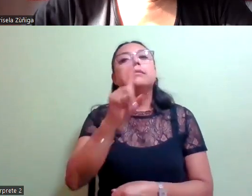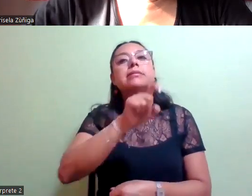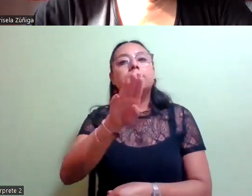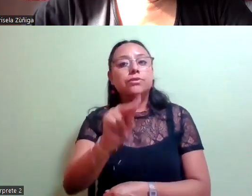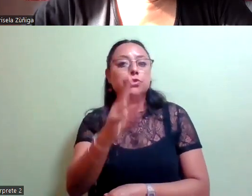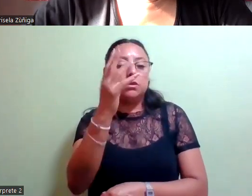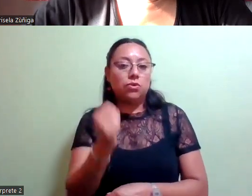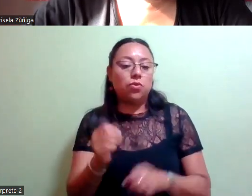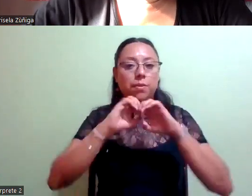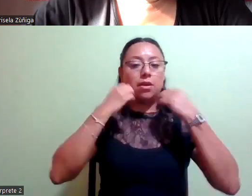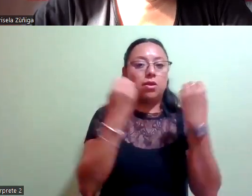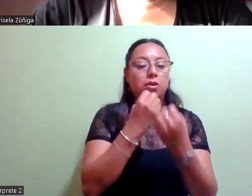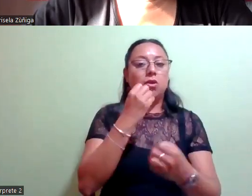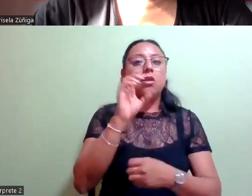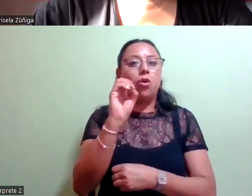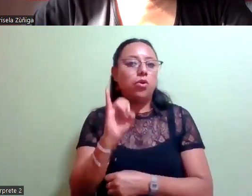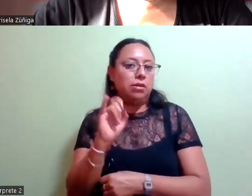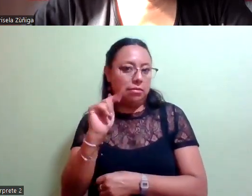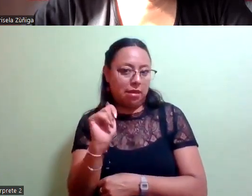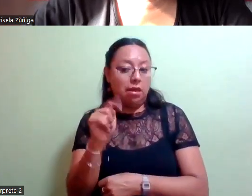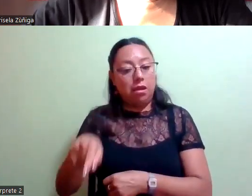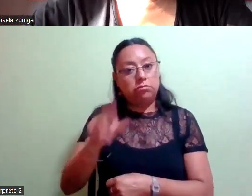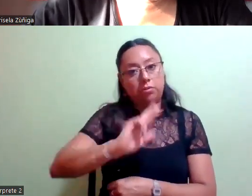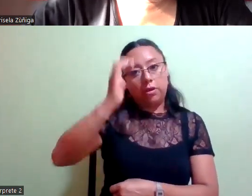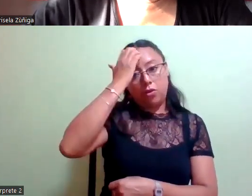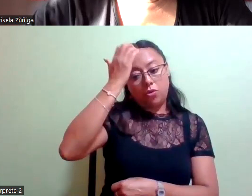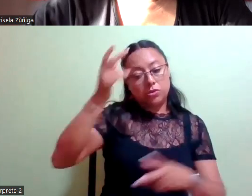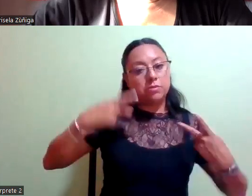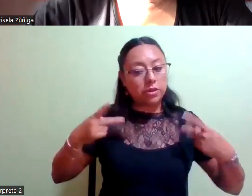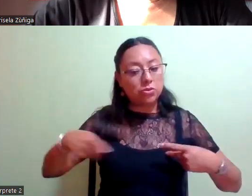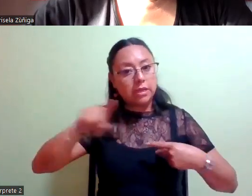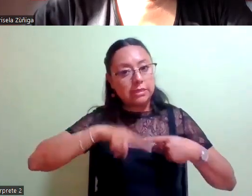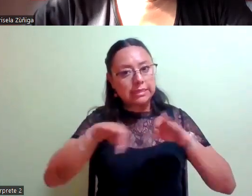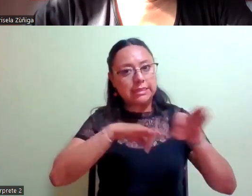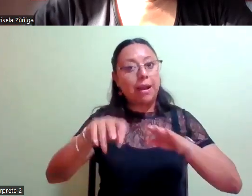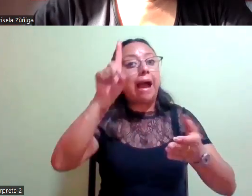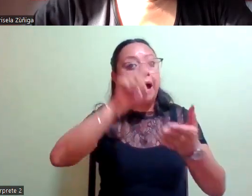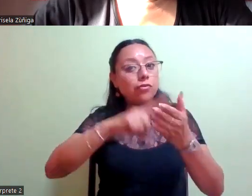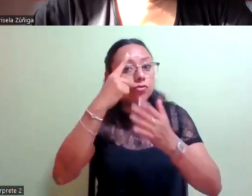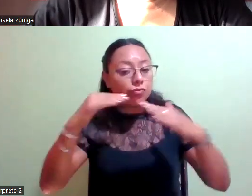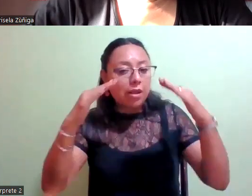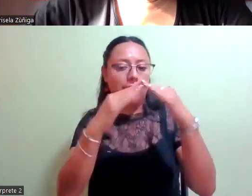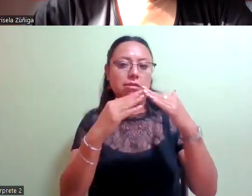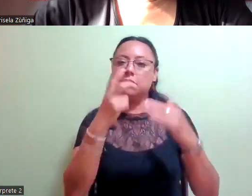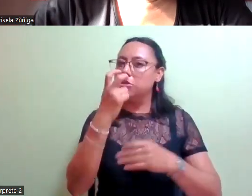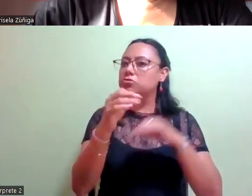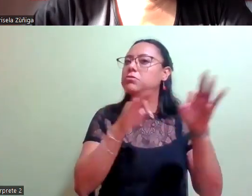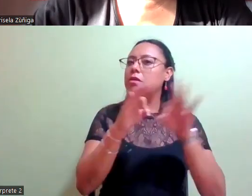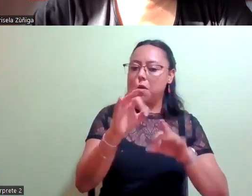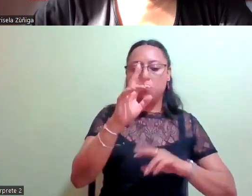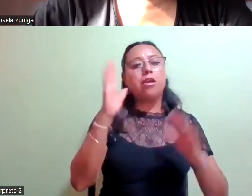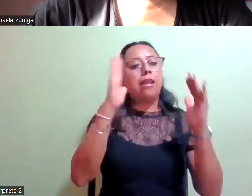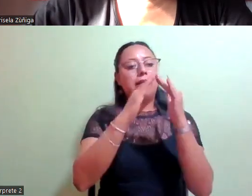Organización Internacional del Trabajo, que reconoce a las personas trabajadoras del hogar como una labor que dignifica el